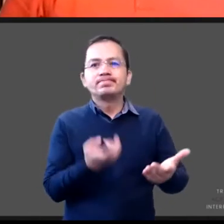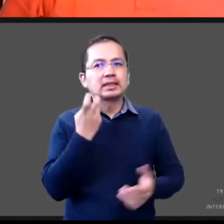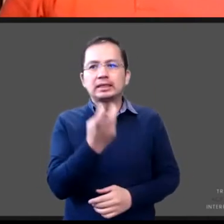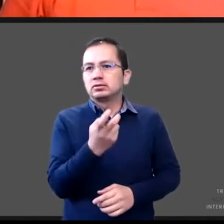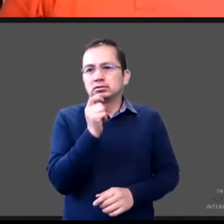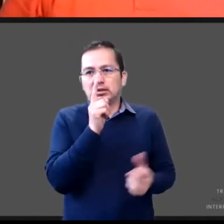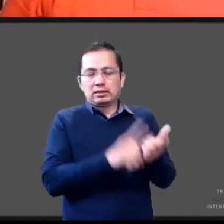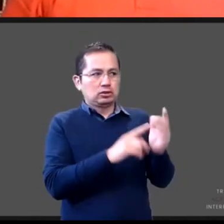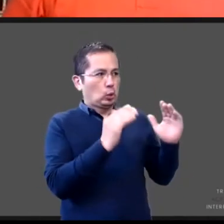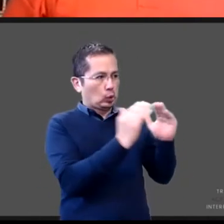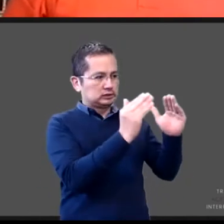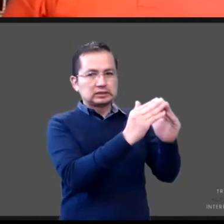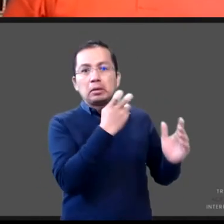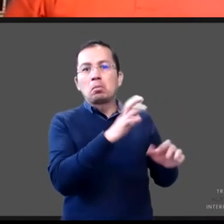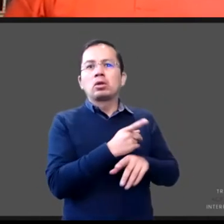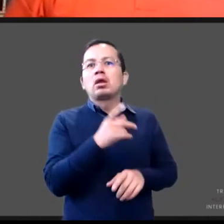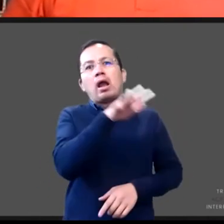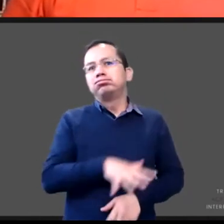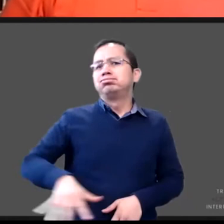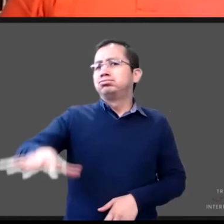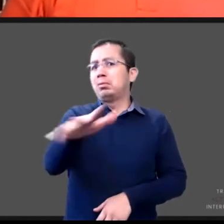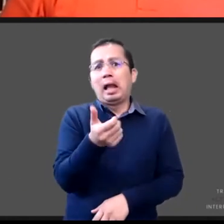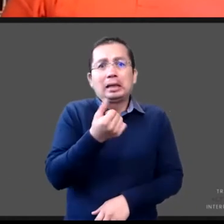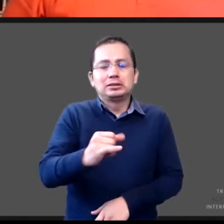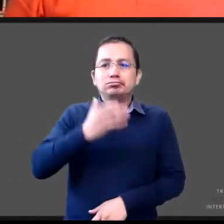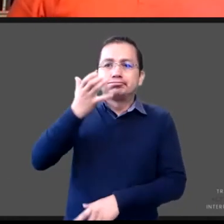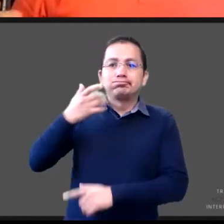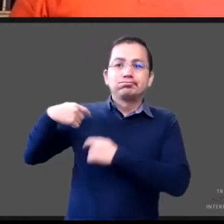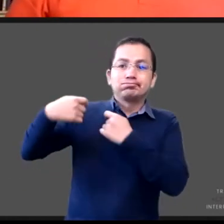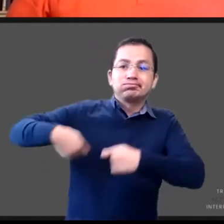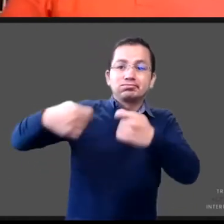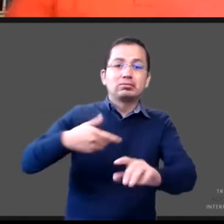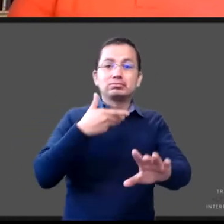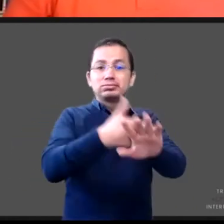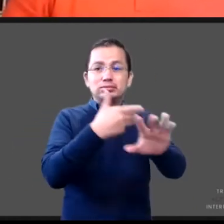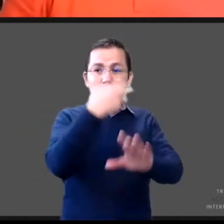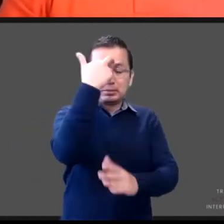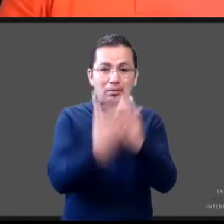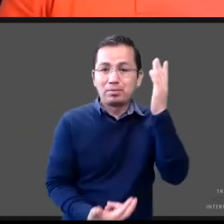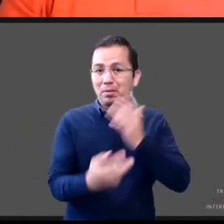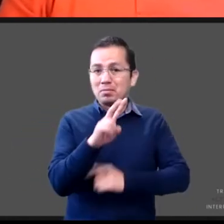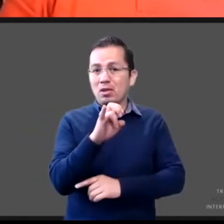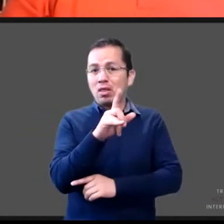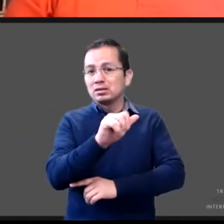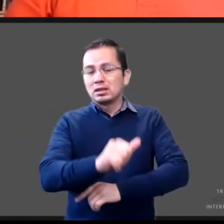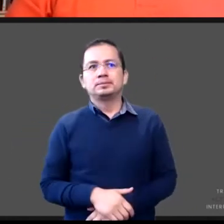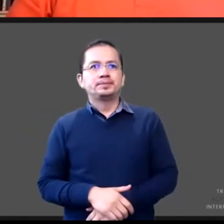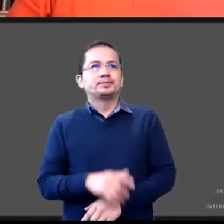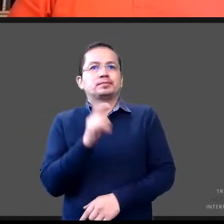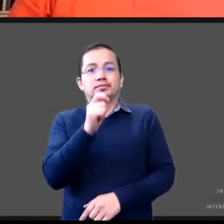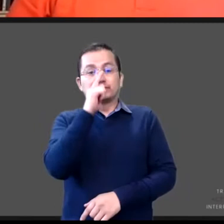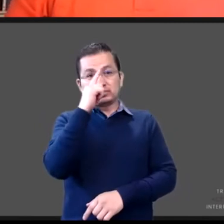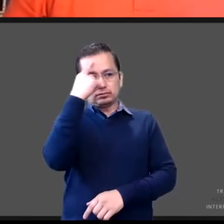se viven en un país como este. Me parece que la exposición continua a la violencia no se refiere